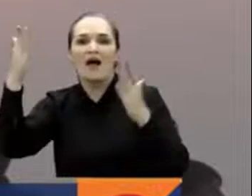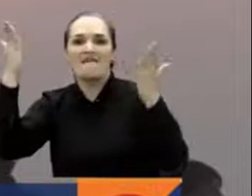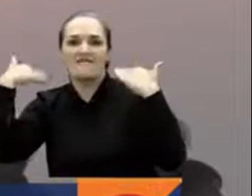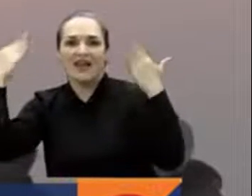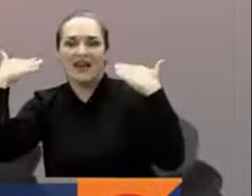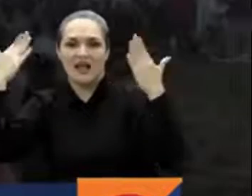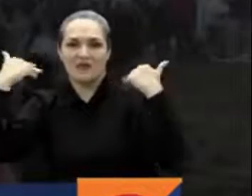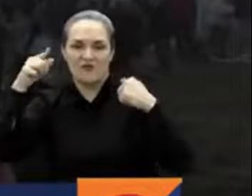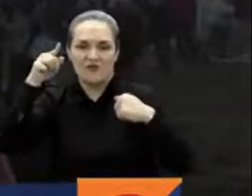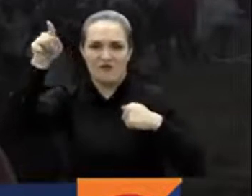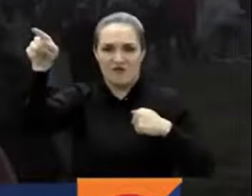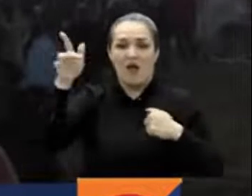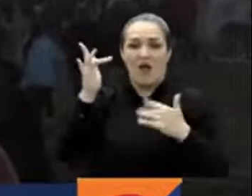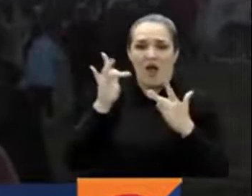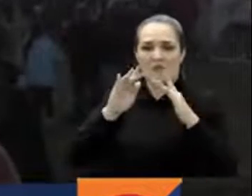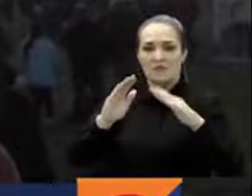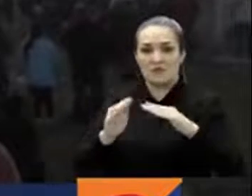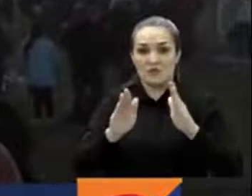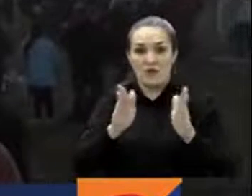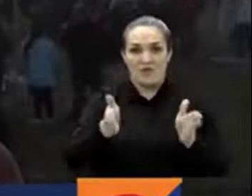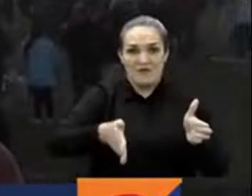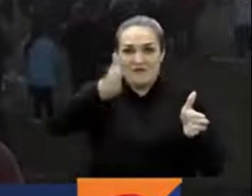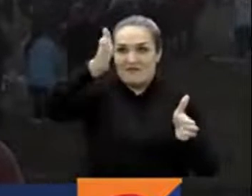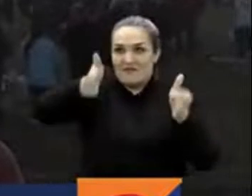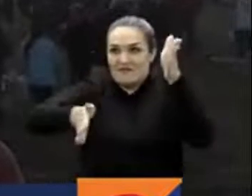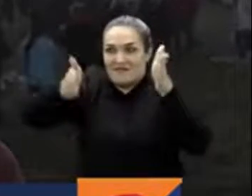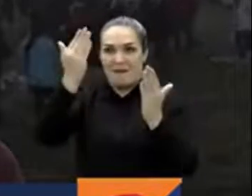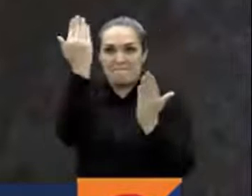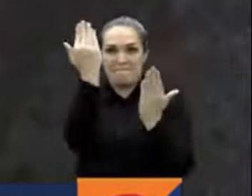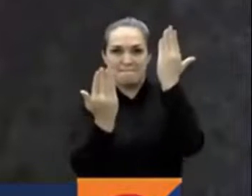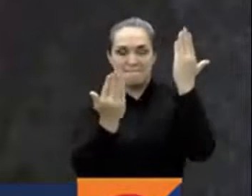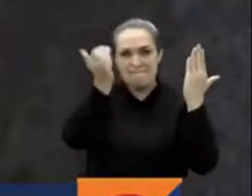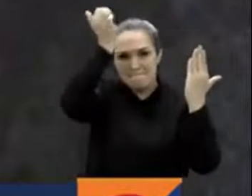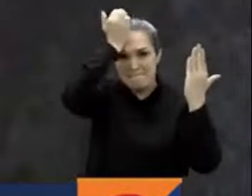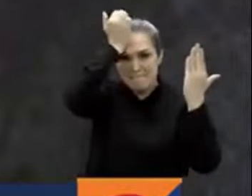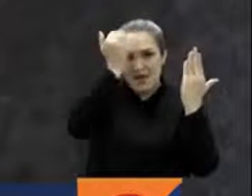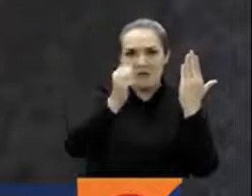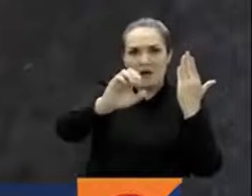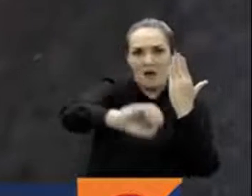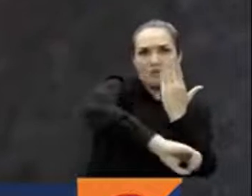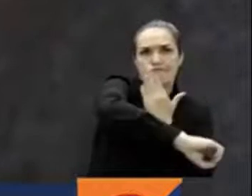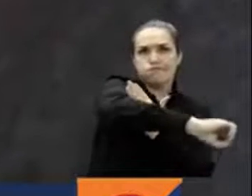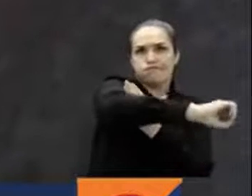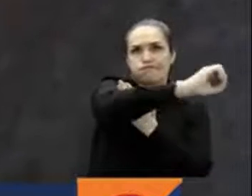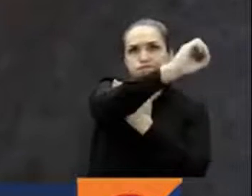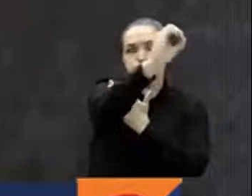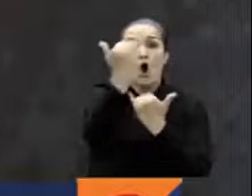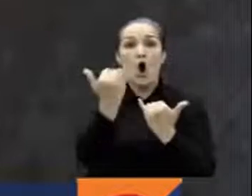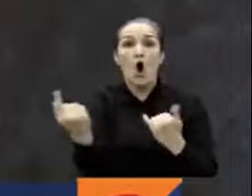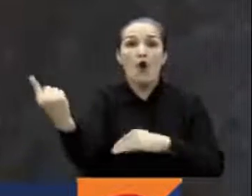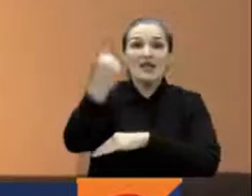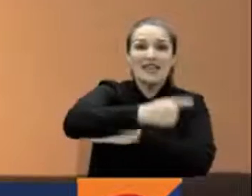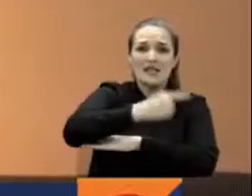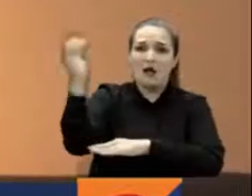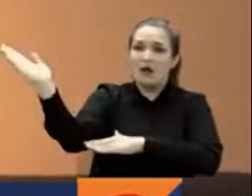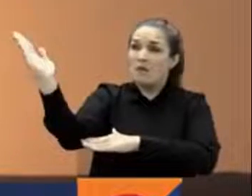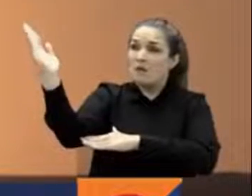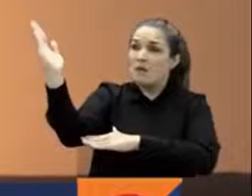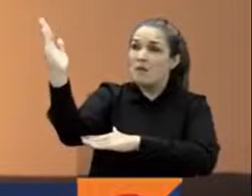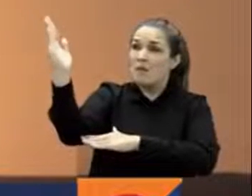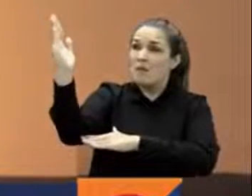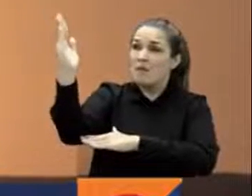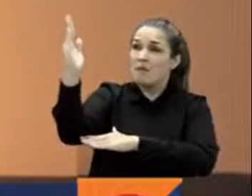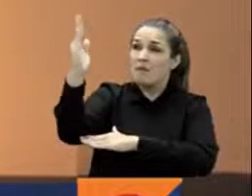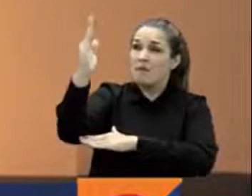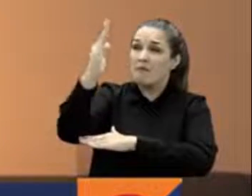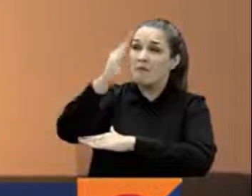antiguo círculo de piedra de Stonehagen, marcado el día más largo del año. Es la primera reunión organizada